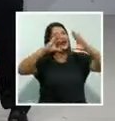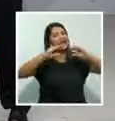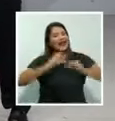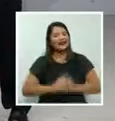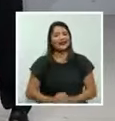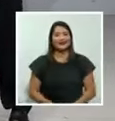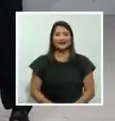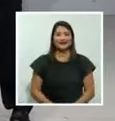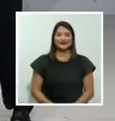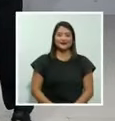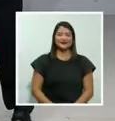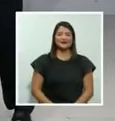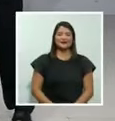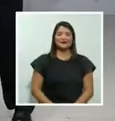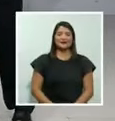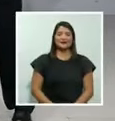tardes.